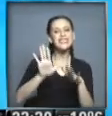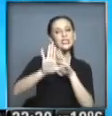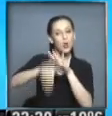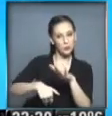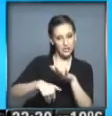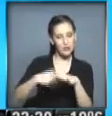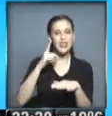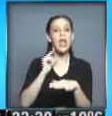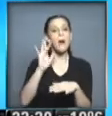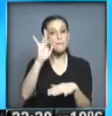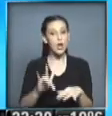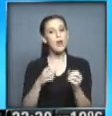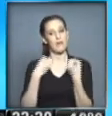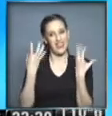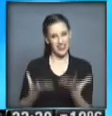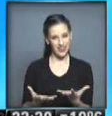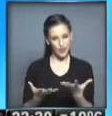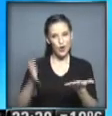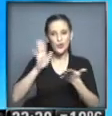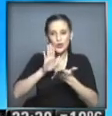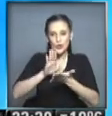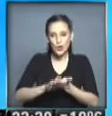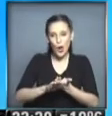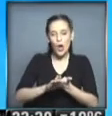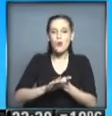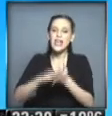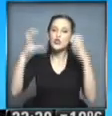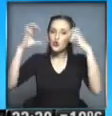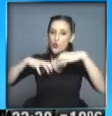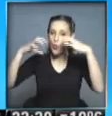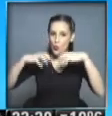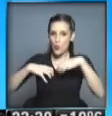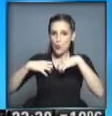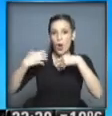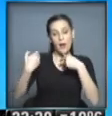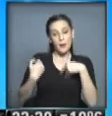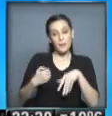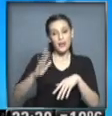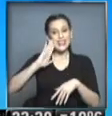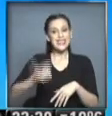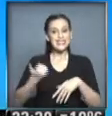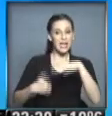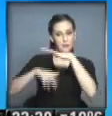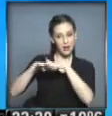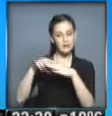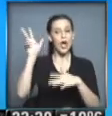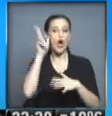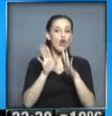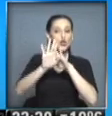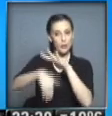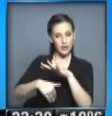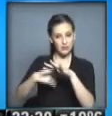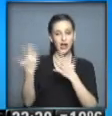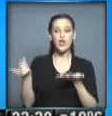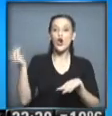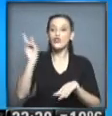de mínima. Para el miércoles mejora en cuanto a la probabilidad de chaparrones que se van a presentar. 16 de máxima, 8 de mínima. Y